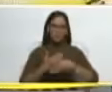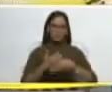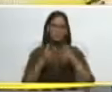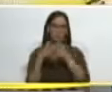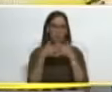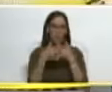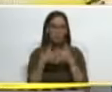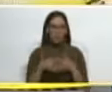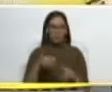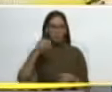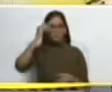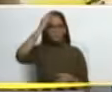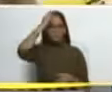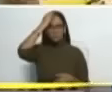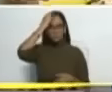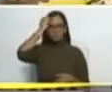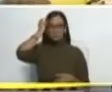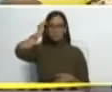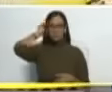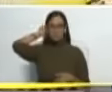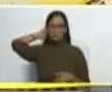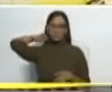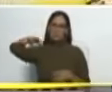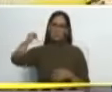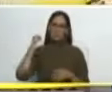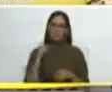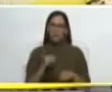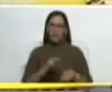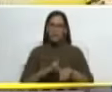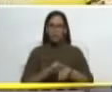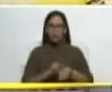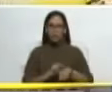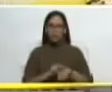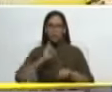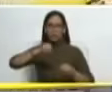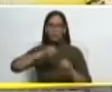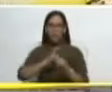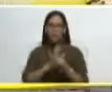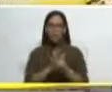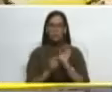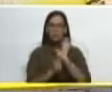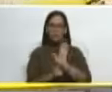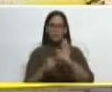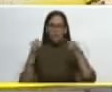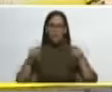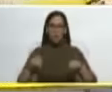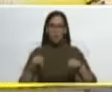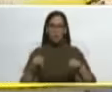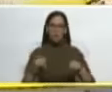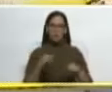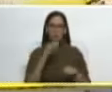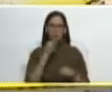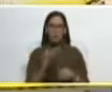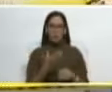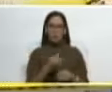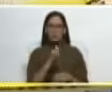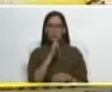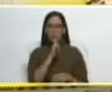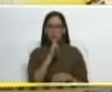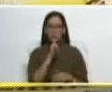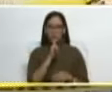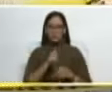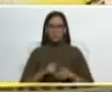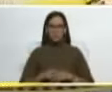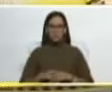gringos. Ahí el doctor Jorge Rodríguez lo ha demostrado hoy con una extraordinaria rueda de prensa.